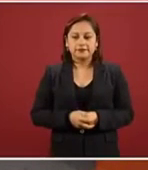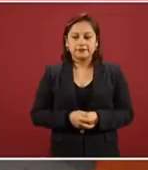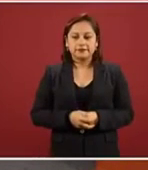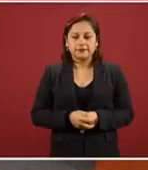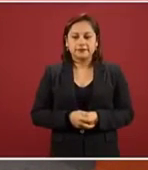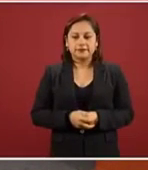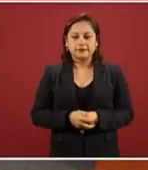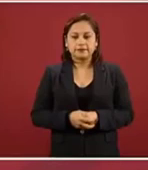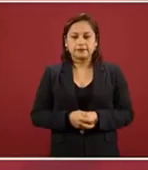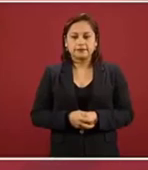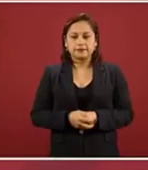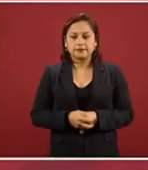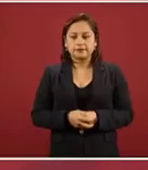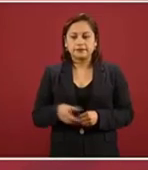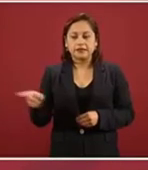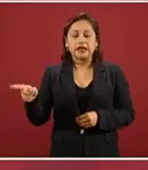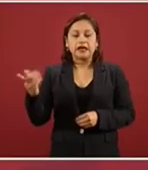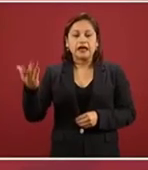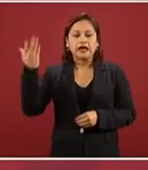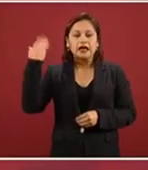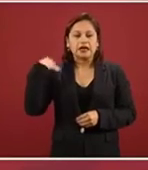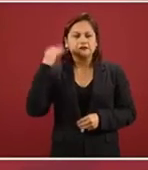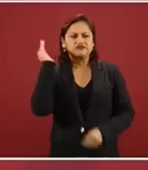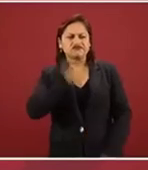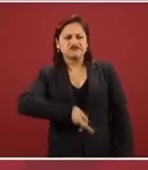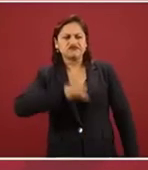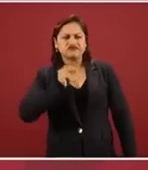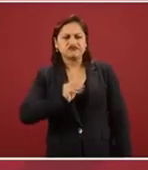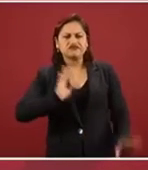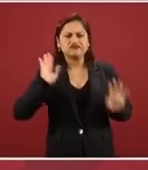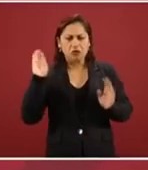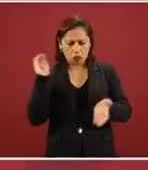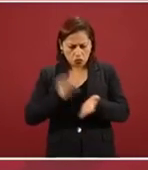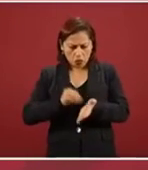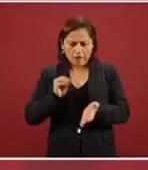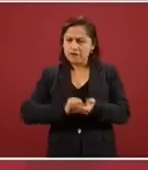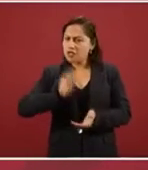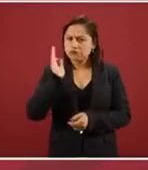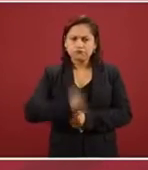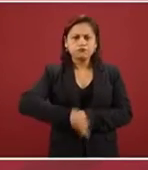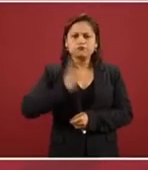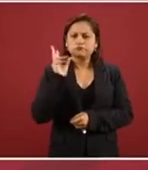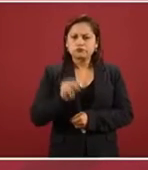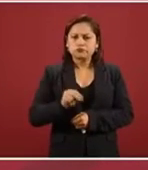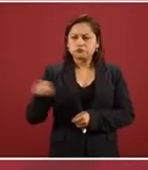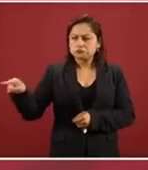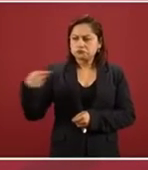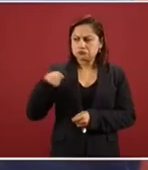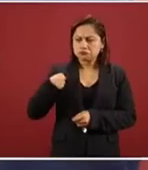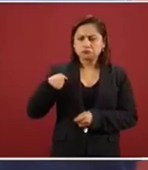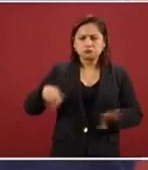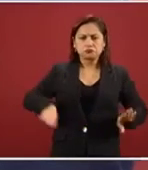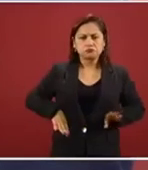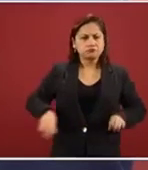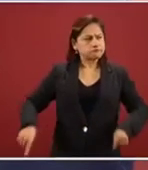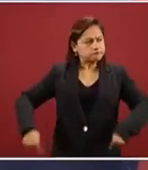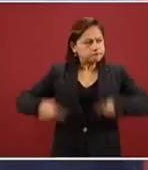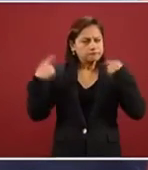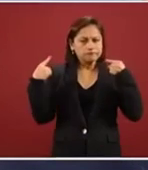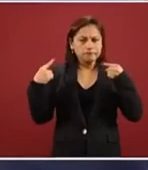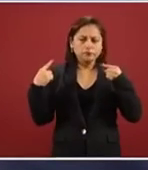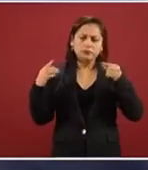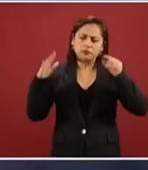no estaban de acuerdo y que siguen sin estar de acuerdo con nosotros, pero que